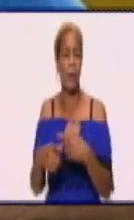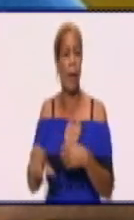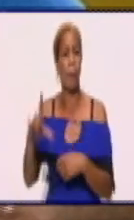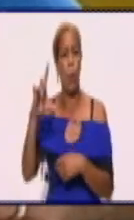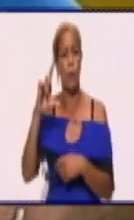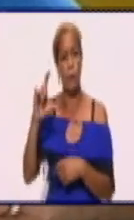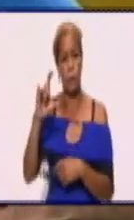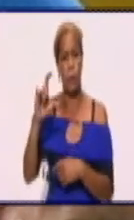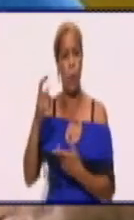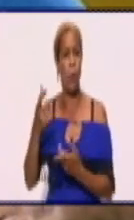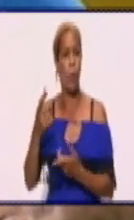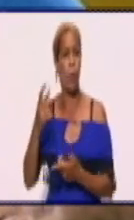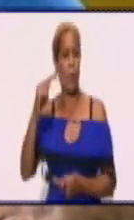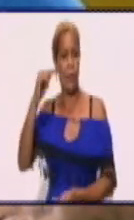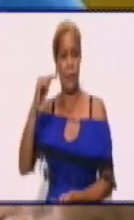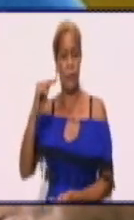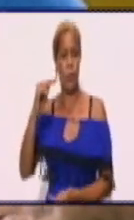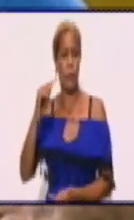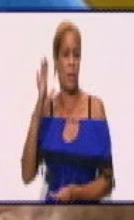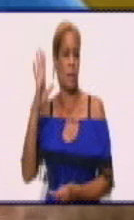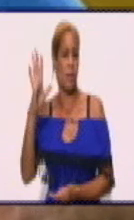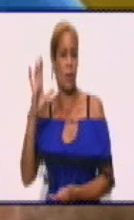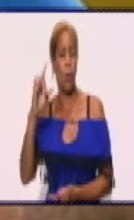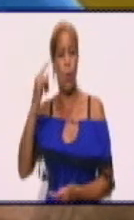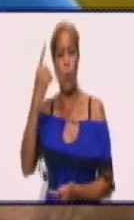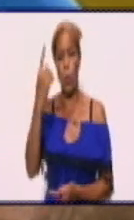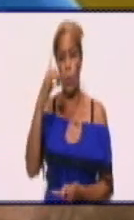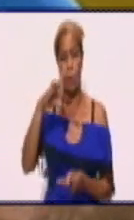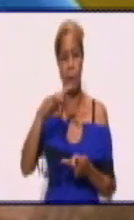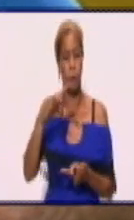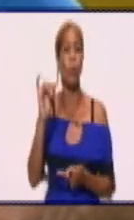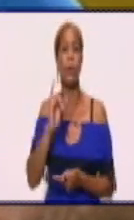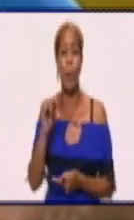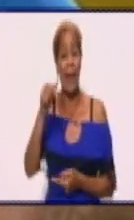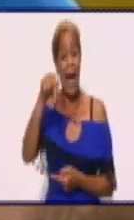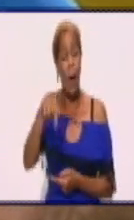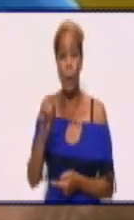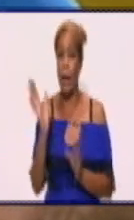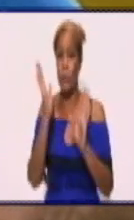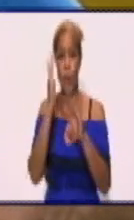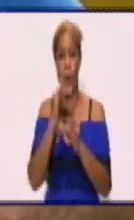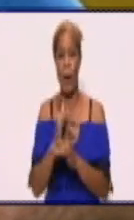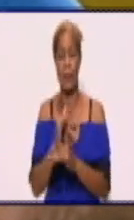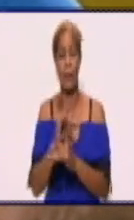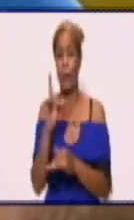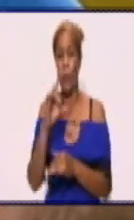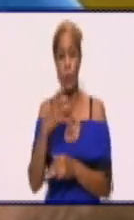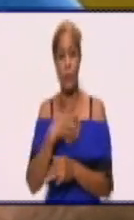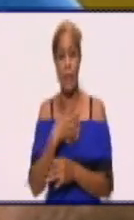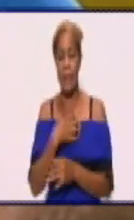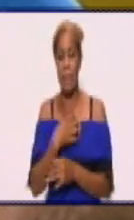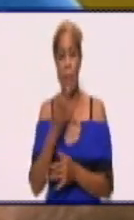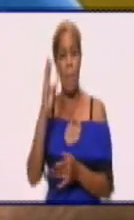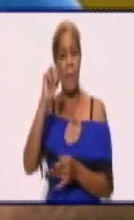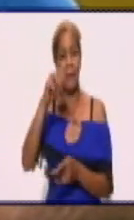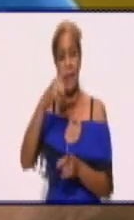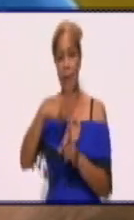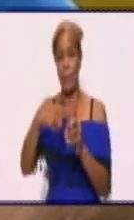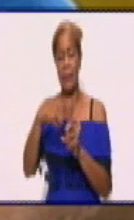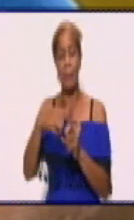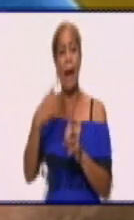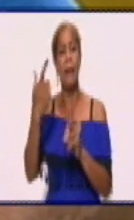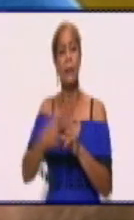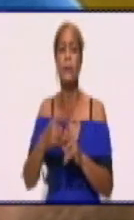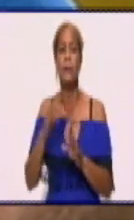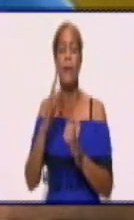5 litros, los pomos de varios formatos. Actualmente no existen, no las tenemos, y tenemos que estar comercializando en